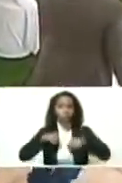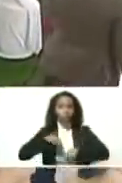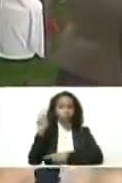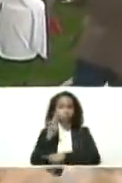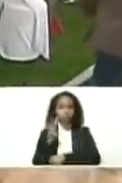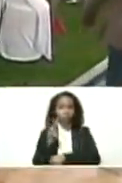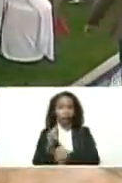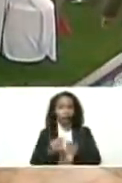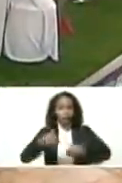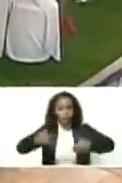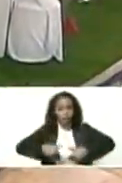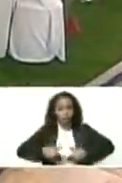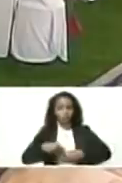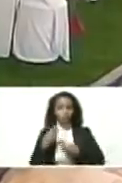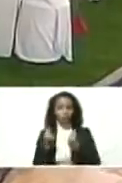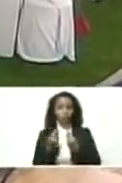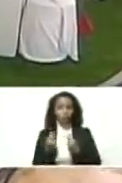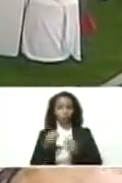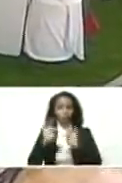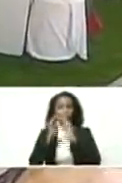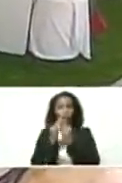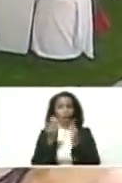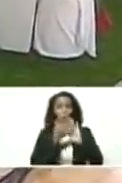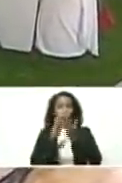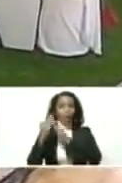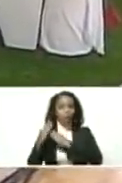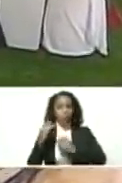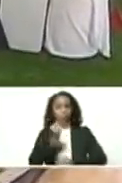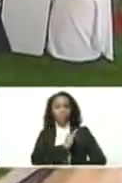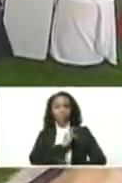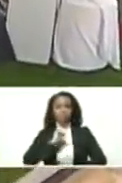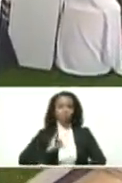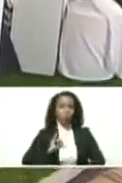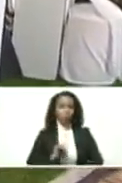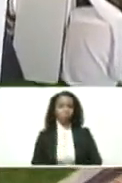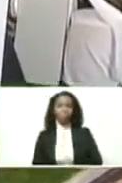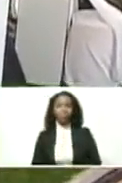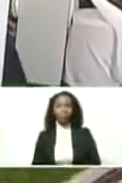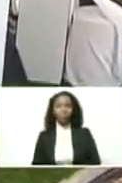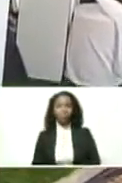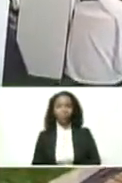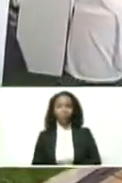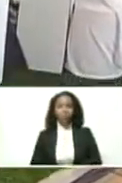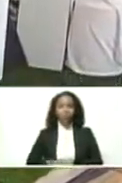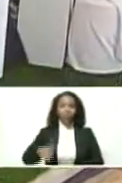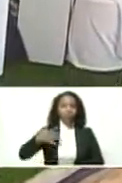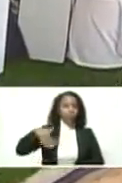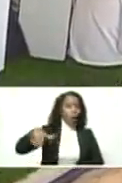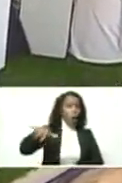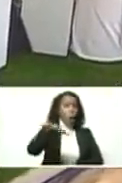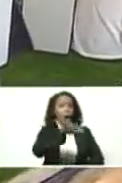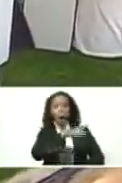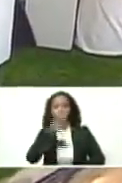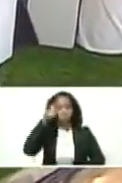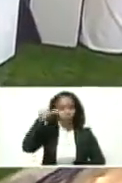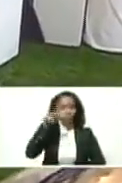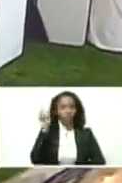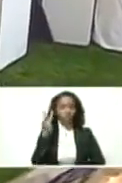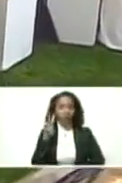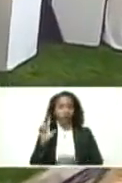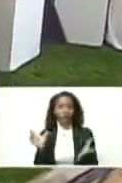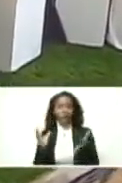que es el esfuerzo económico, familiar, comunitario, individual de toda la población venezolana, combina